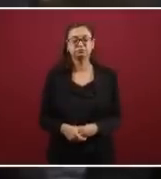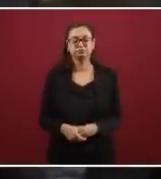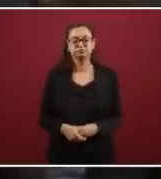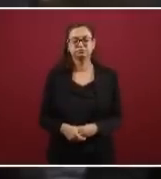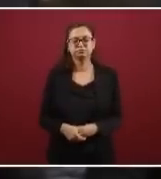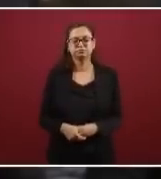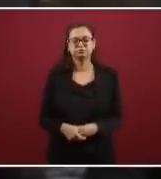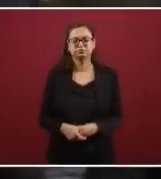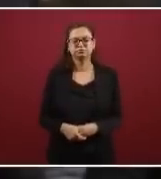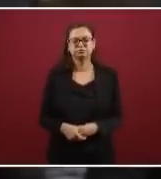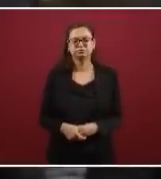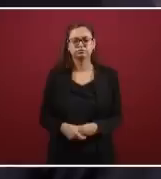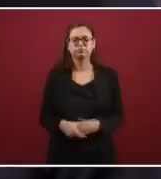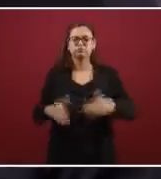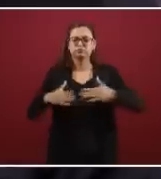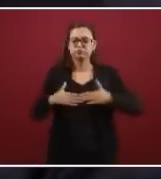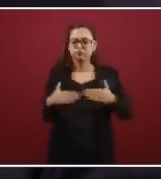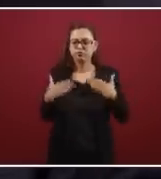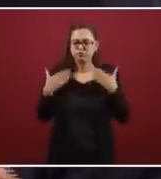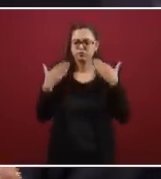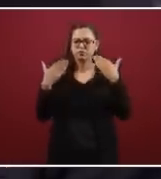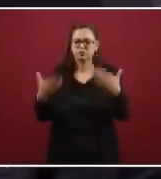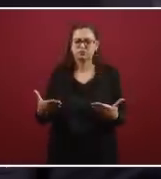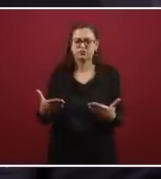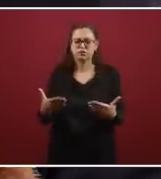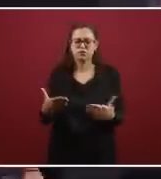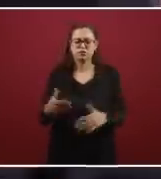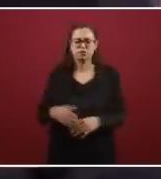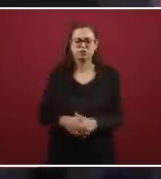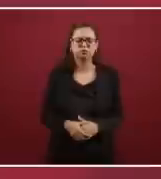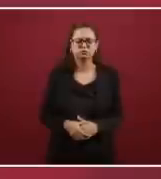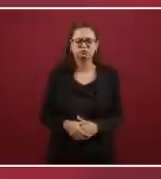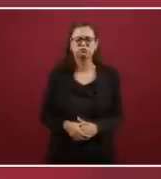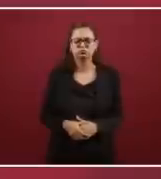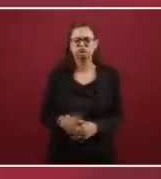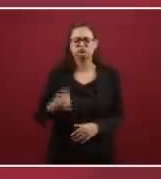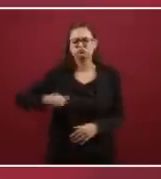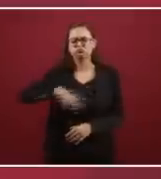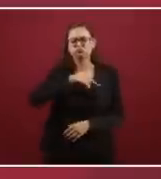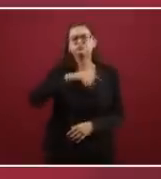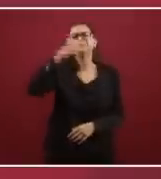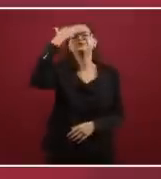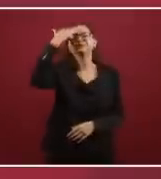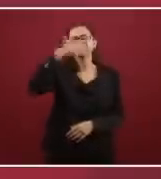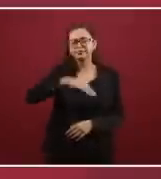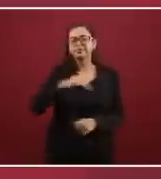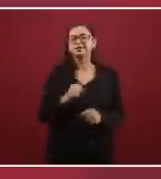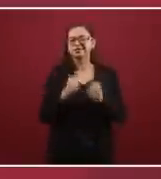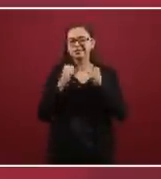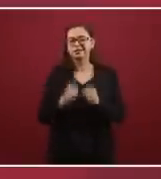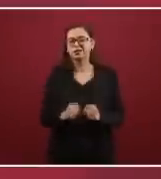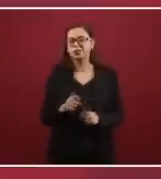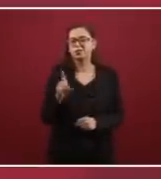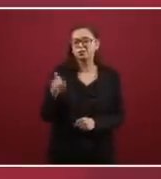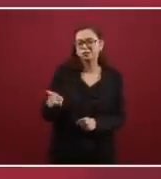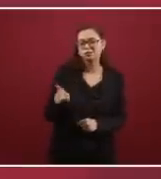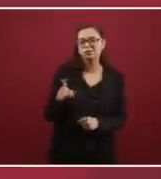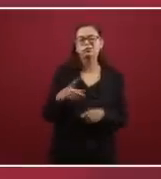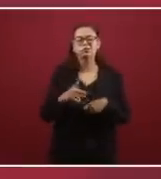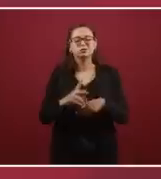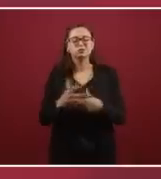le tenemos toda la confianza y sabemos que ella va a seguir